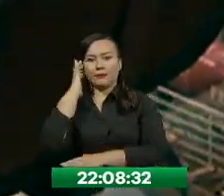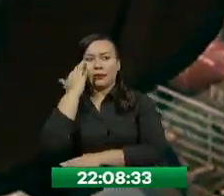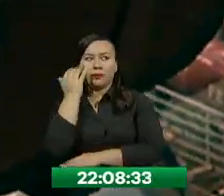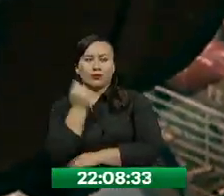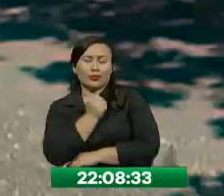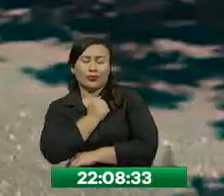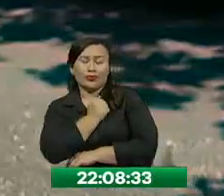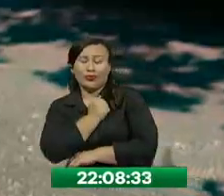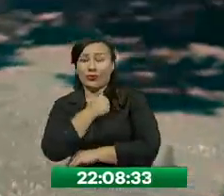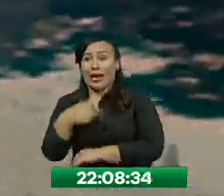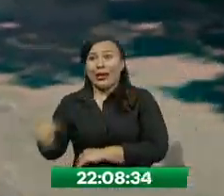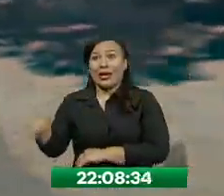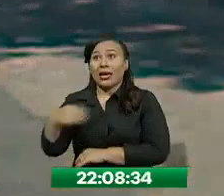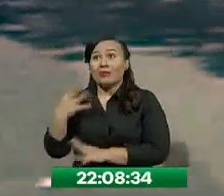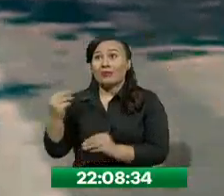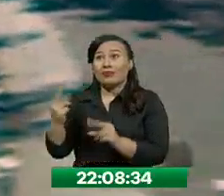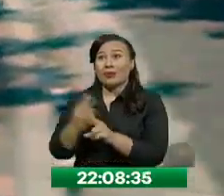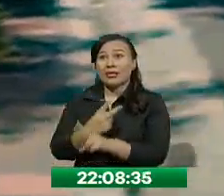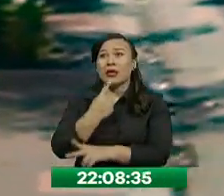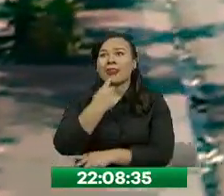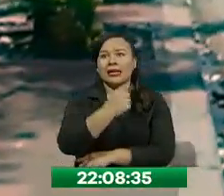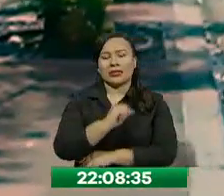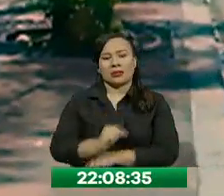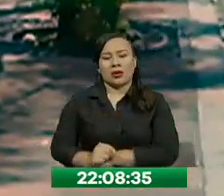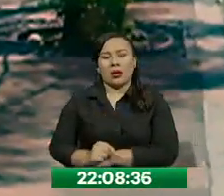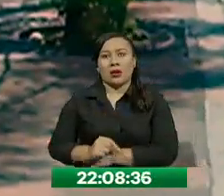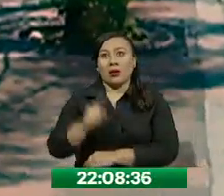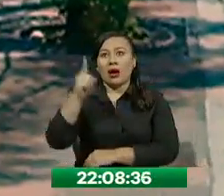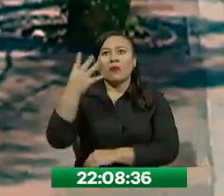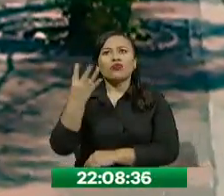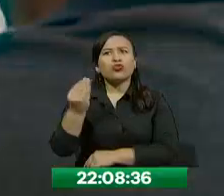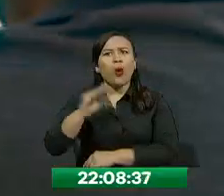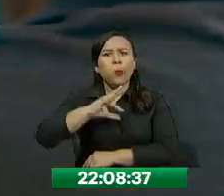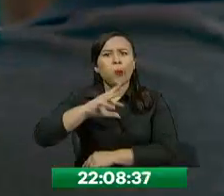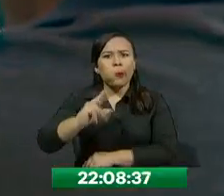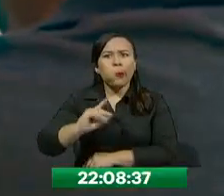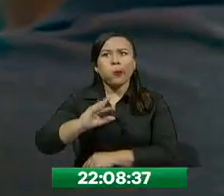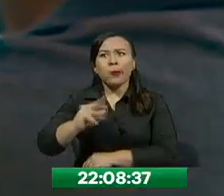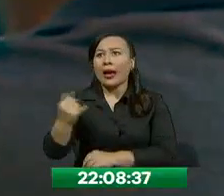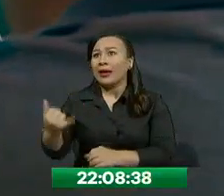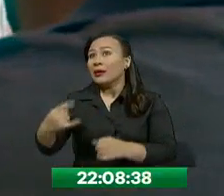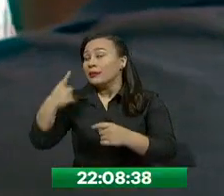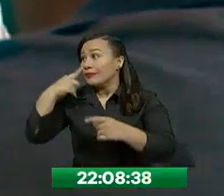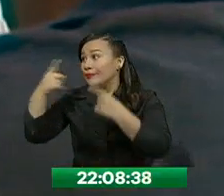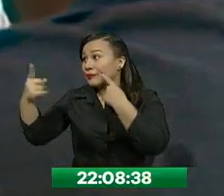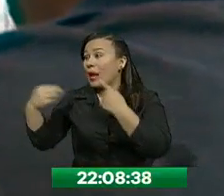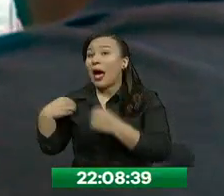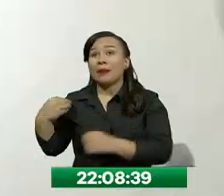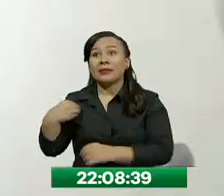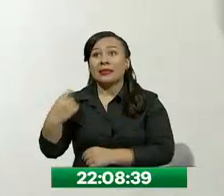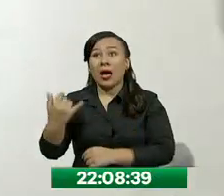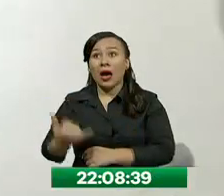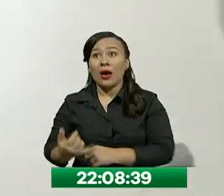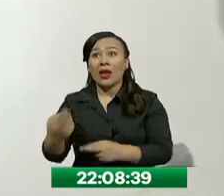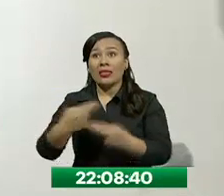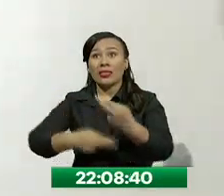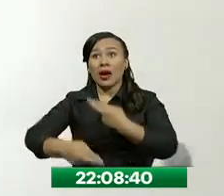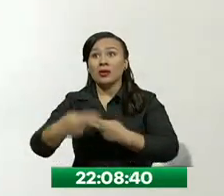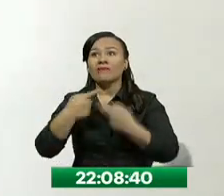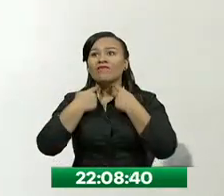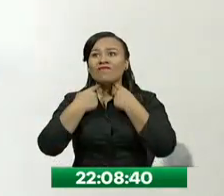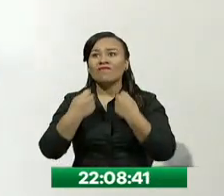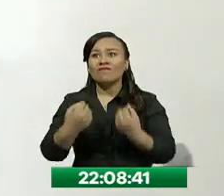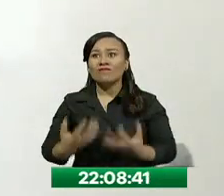se está viviendo en la urbe porteña, con los robos que se están viralizando, y ahora ellos están en la lista de las personas y negocios